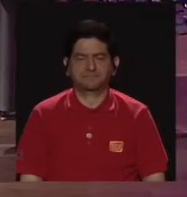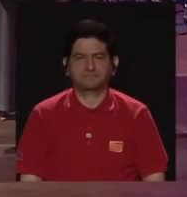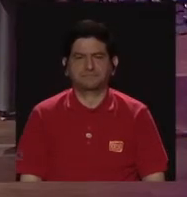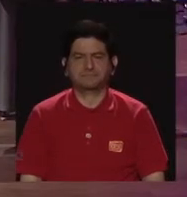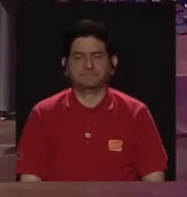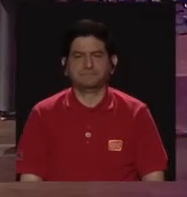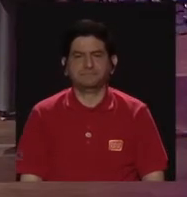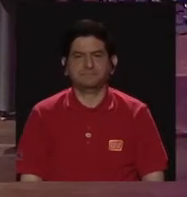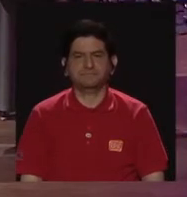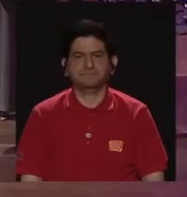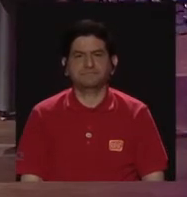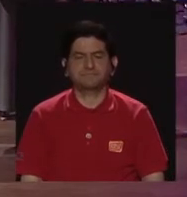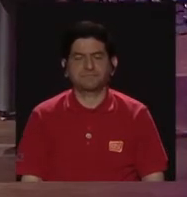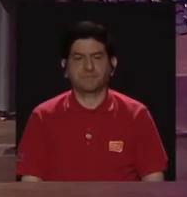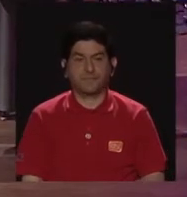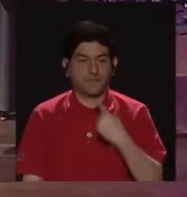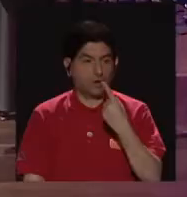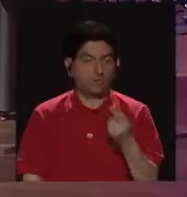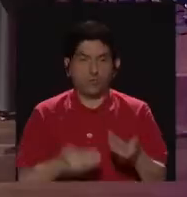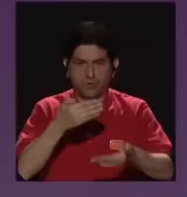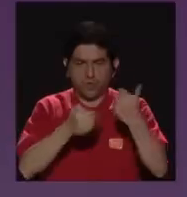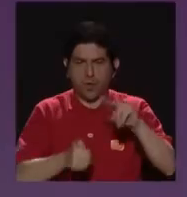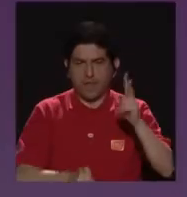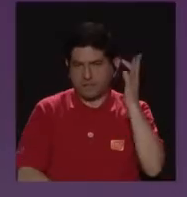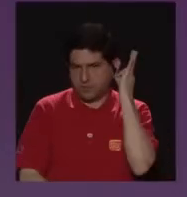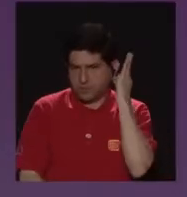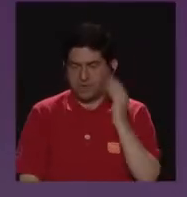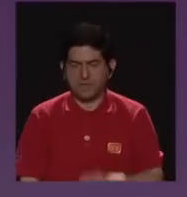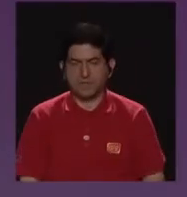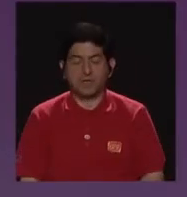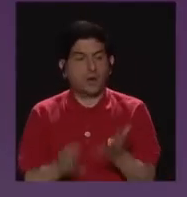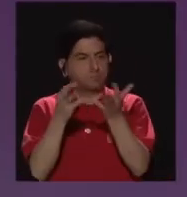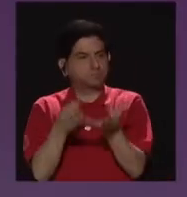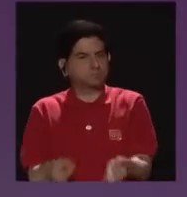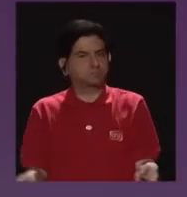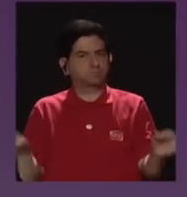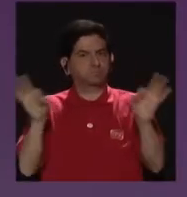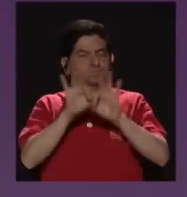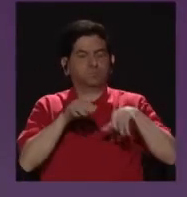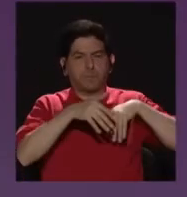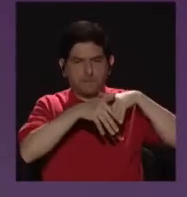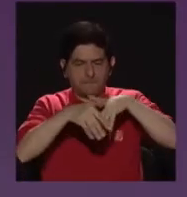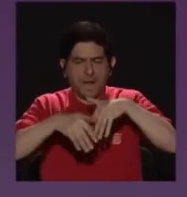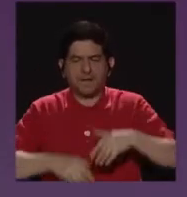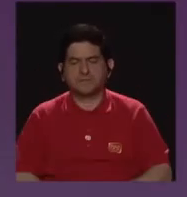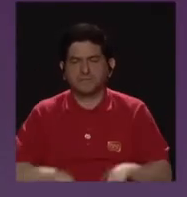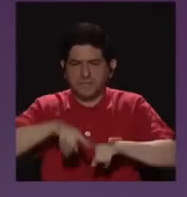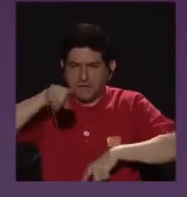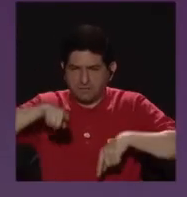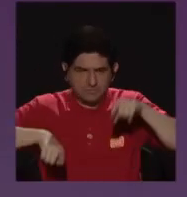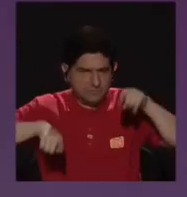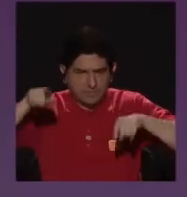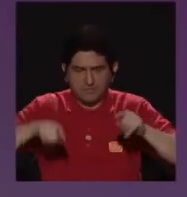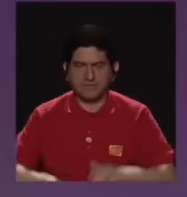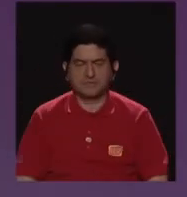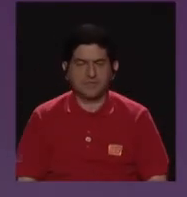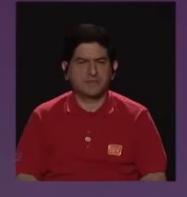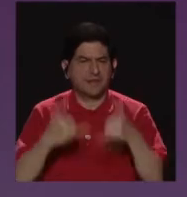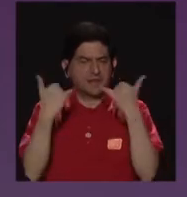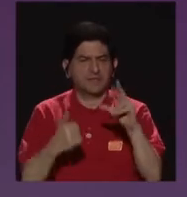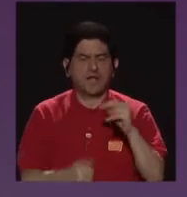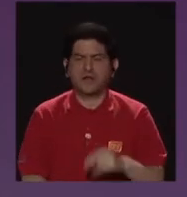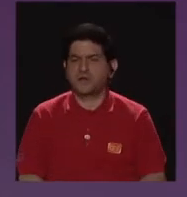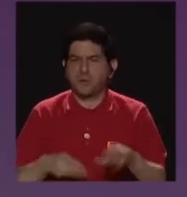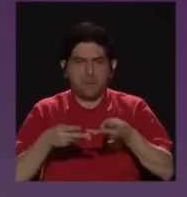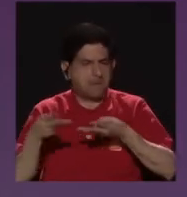bueno como decía la compañera y es sumamente importante que la marcha de la diversidad deje de ser una